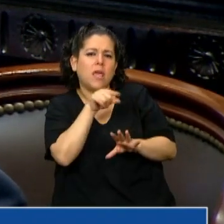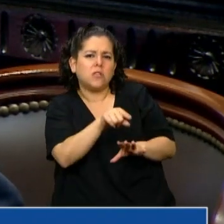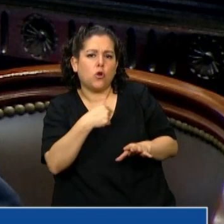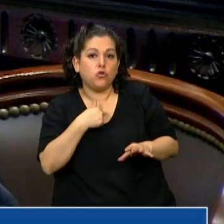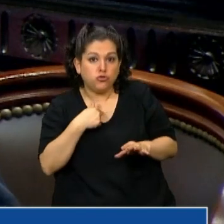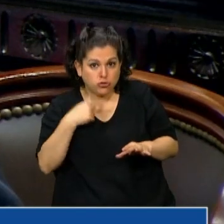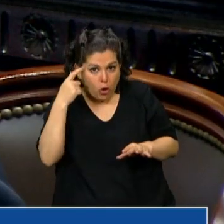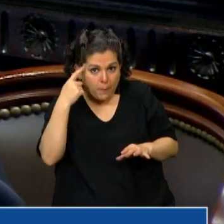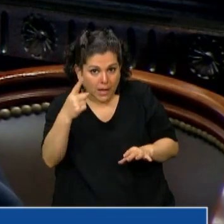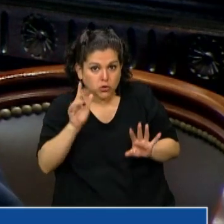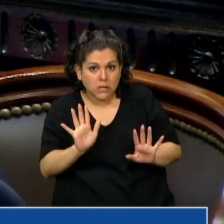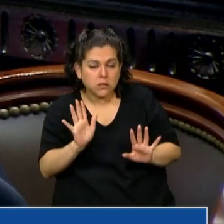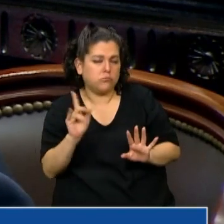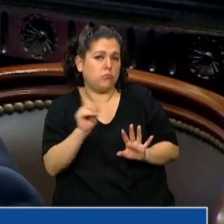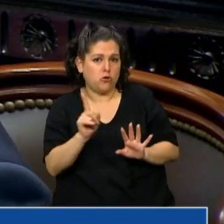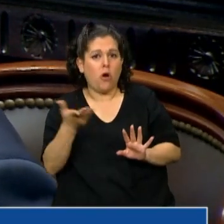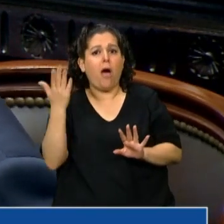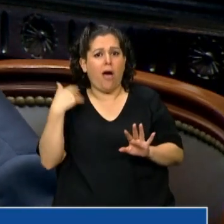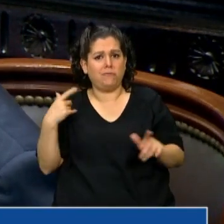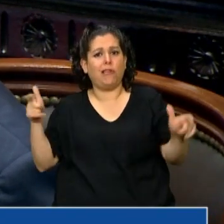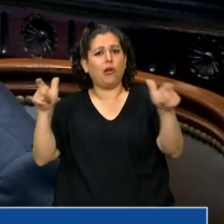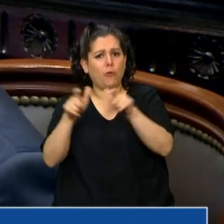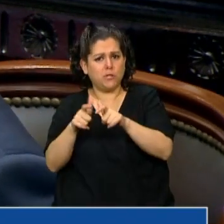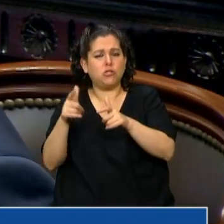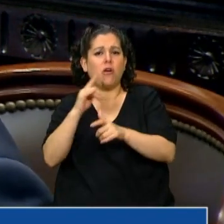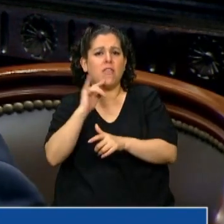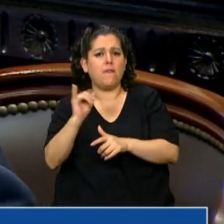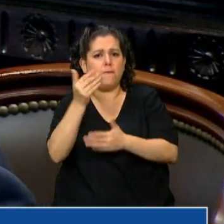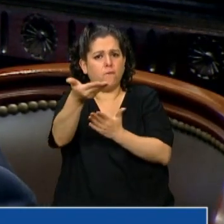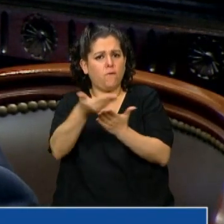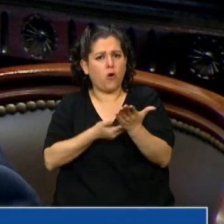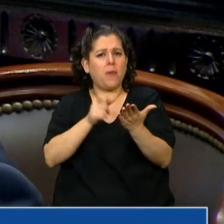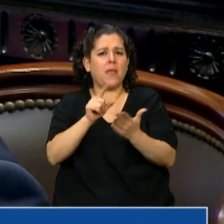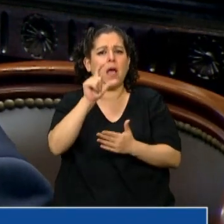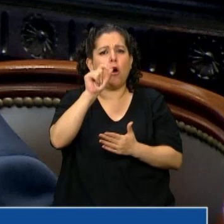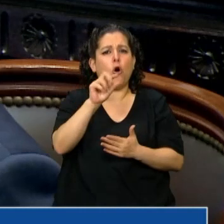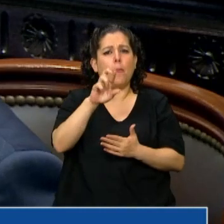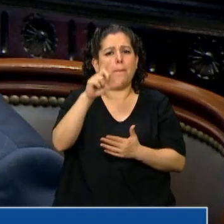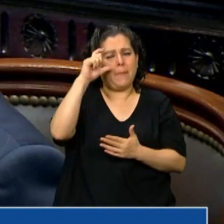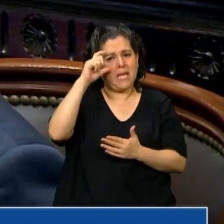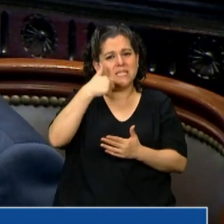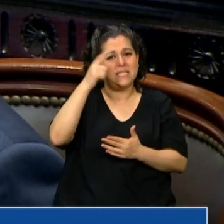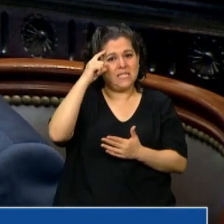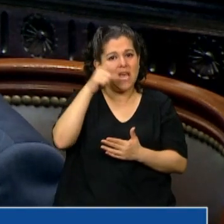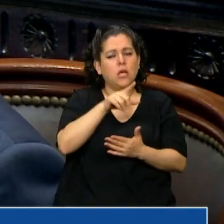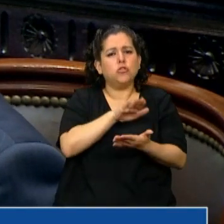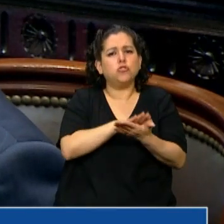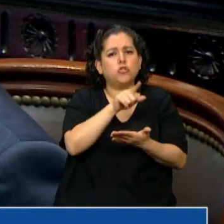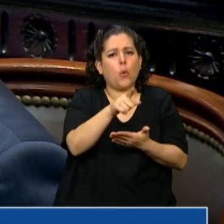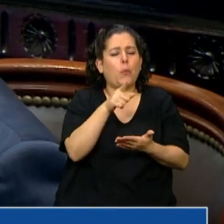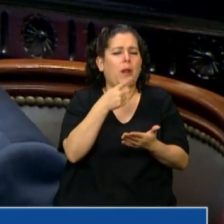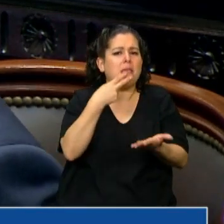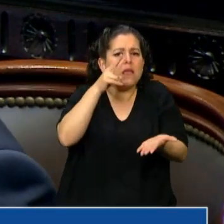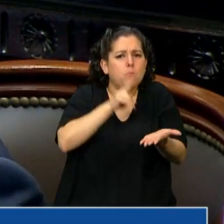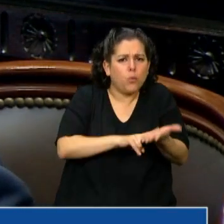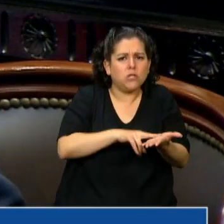especulación mía, porque cuando estábamos en la comisión recibimos el informe de la OPC respecto del impacto fiscal, hubo